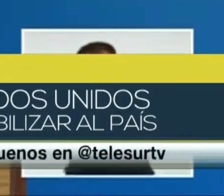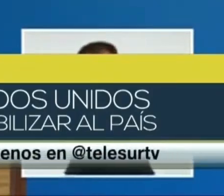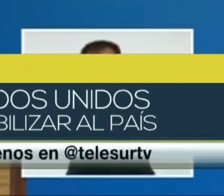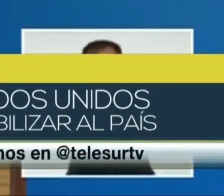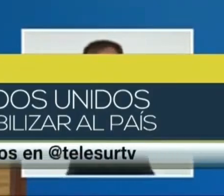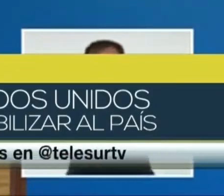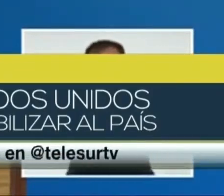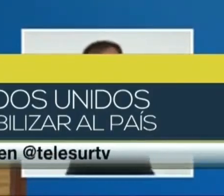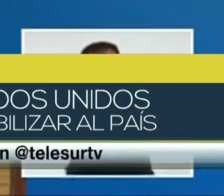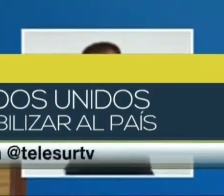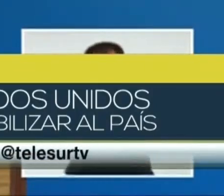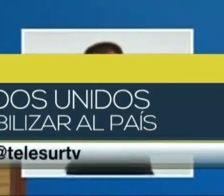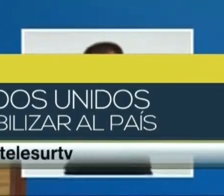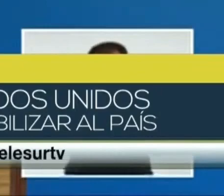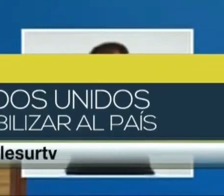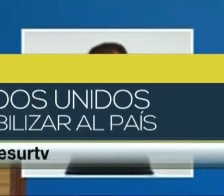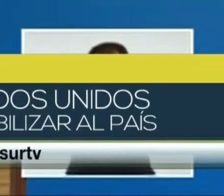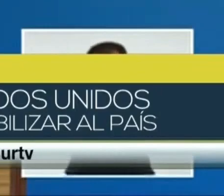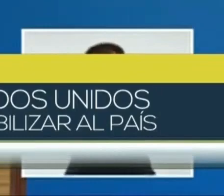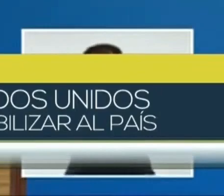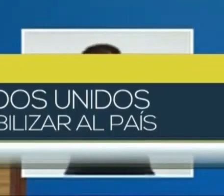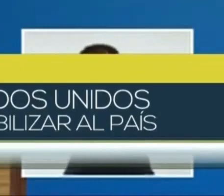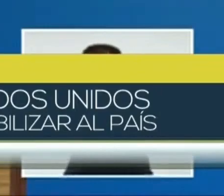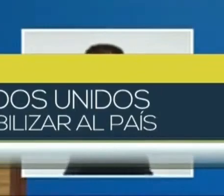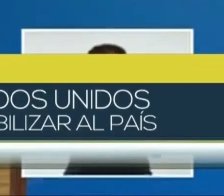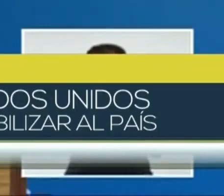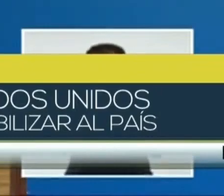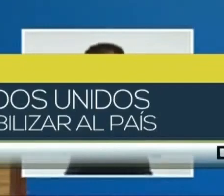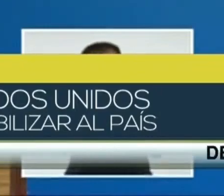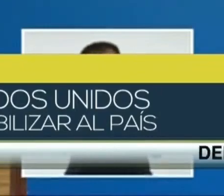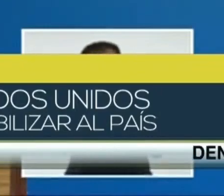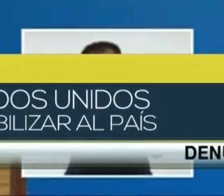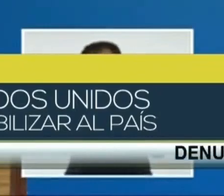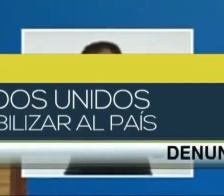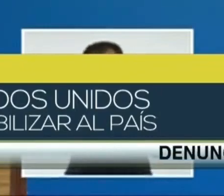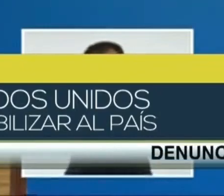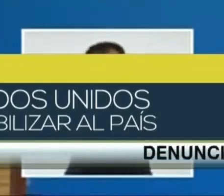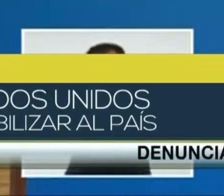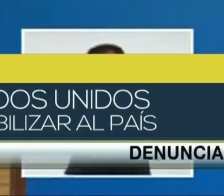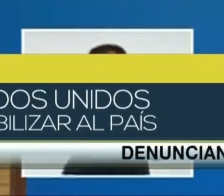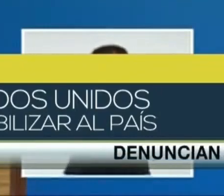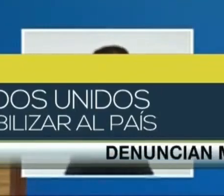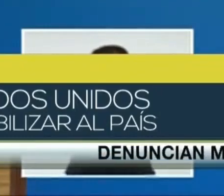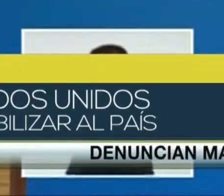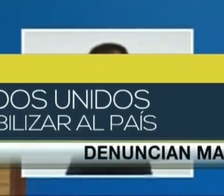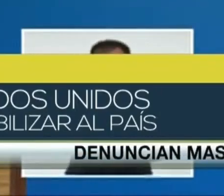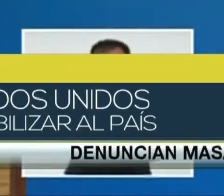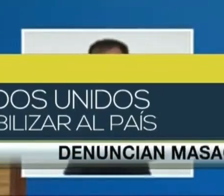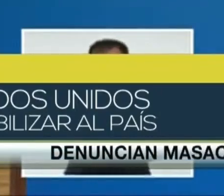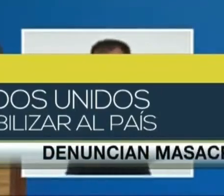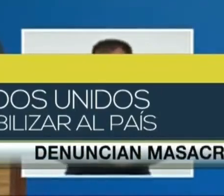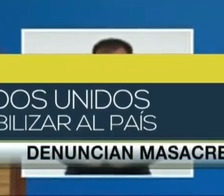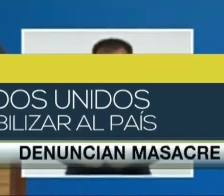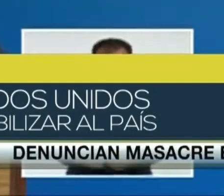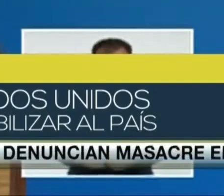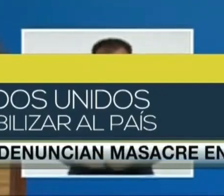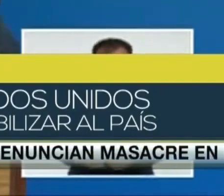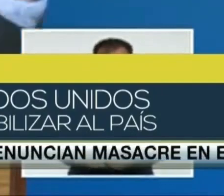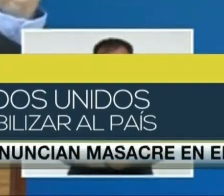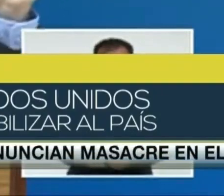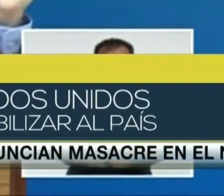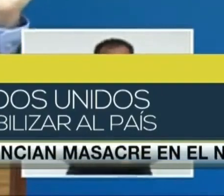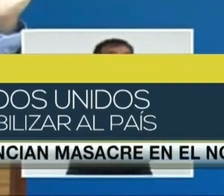Estados Unidos solo servirá para demostrar el profundo aislamiento del bloqueo. Cualquier